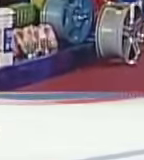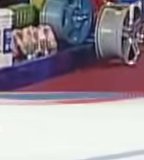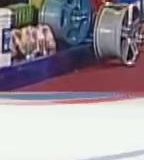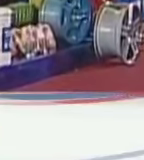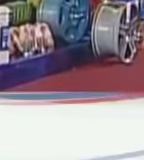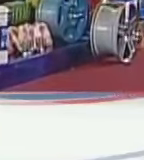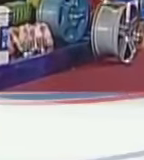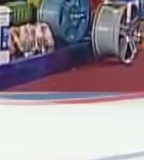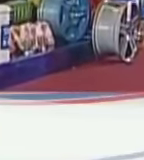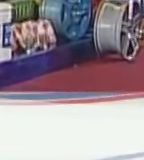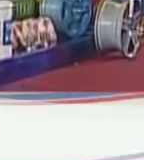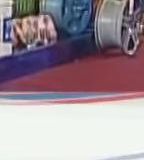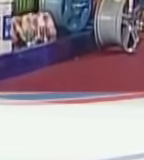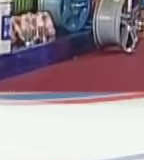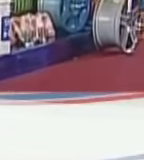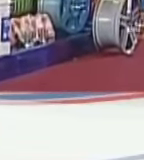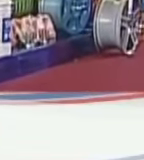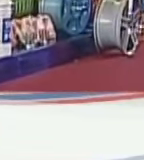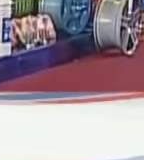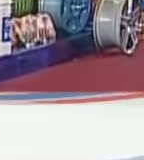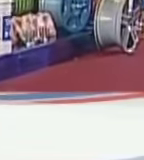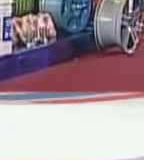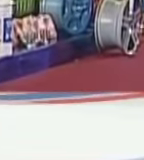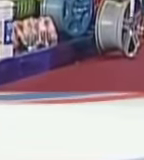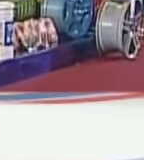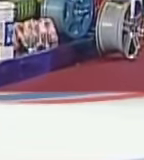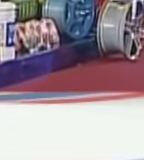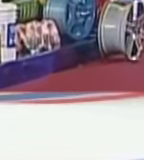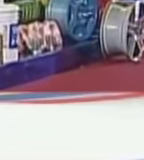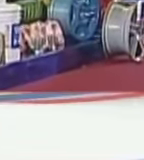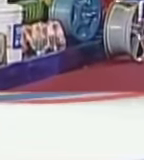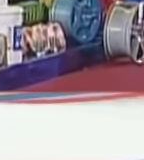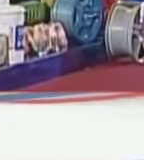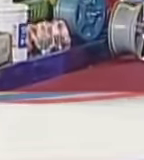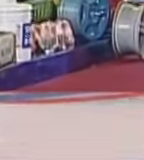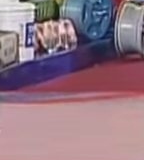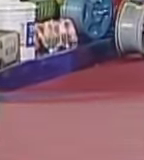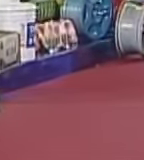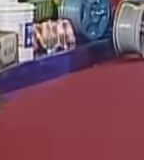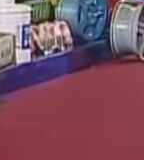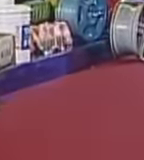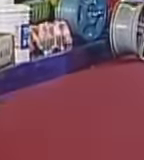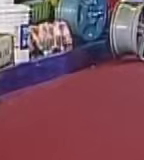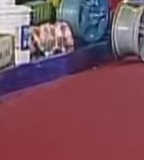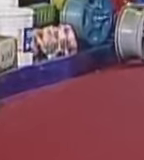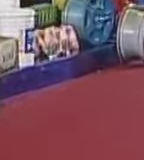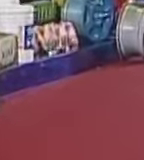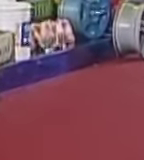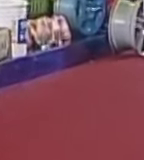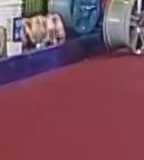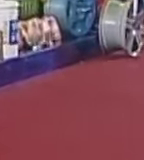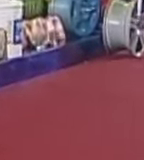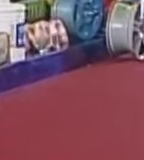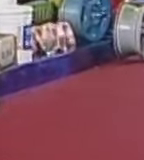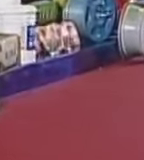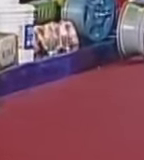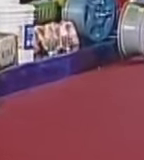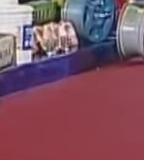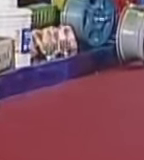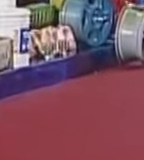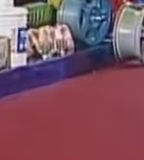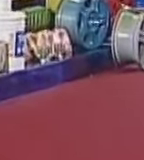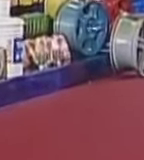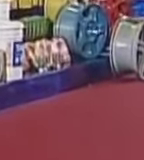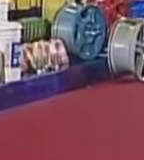Maduro Moros. Bueno, gracias, presidente, por estar otra vez en el